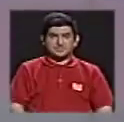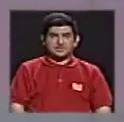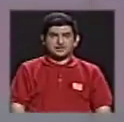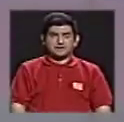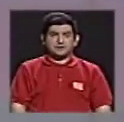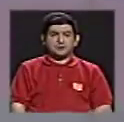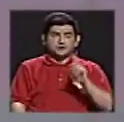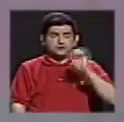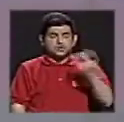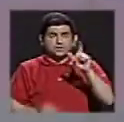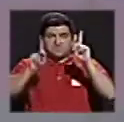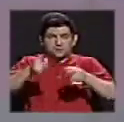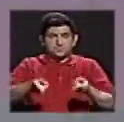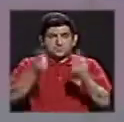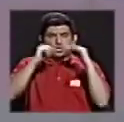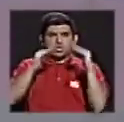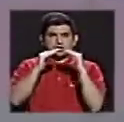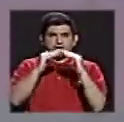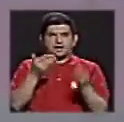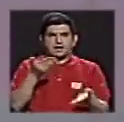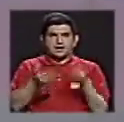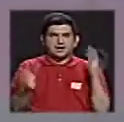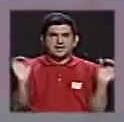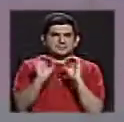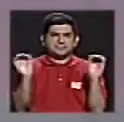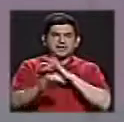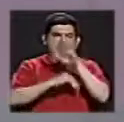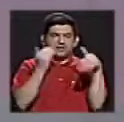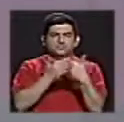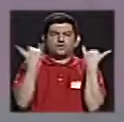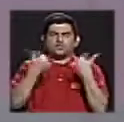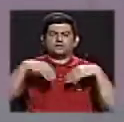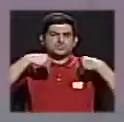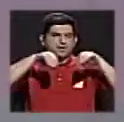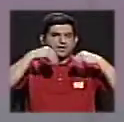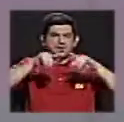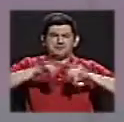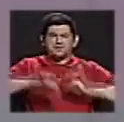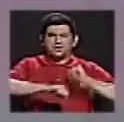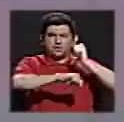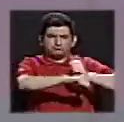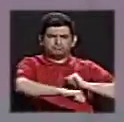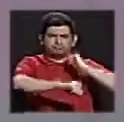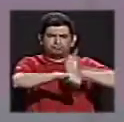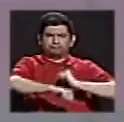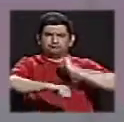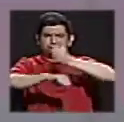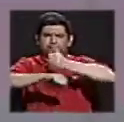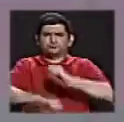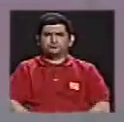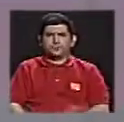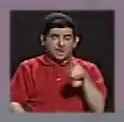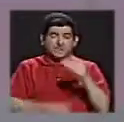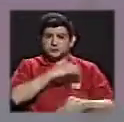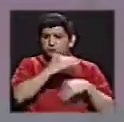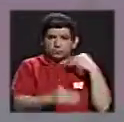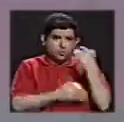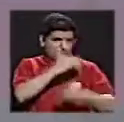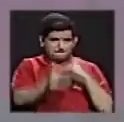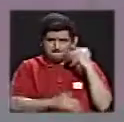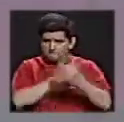si un sábado llega alguien a mi casa, ya casi que no hay nada porque todo salió. Pero lo hemos ido montando, eso es un proceso,